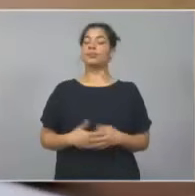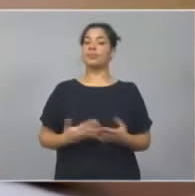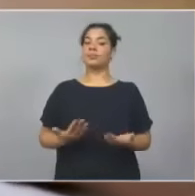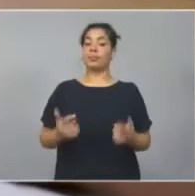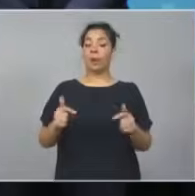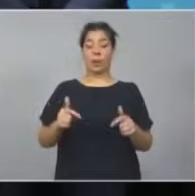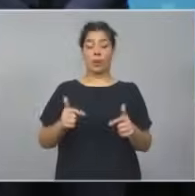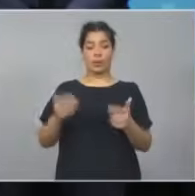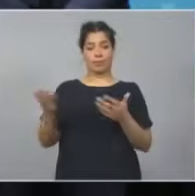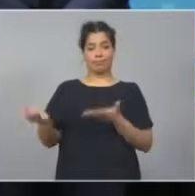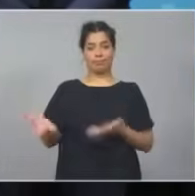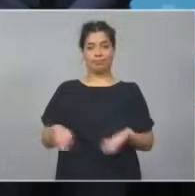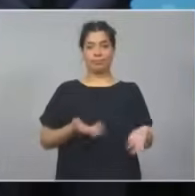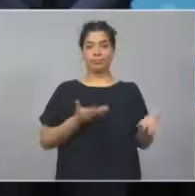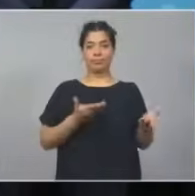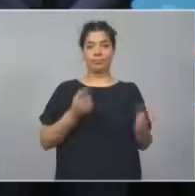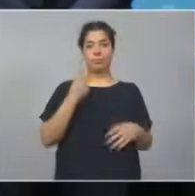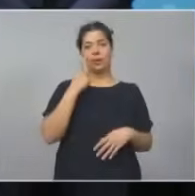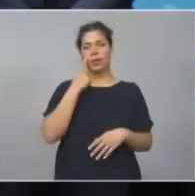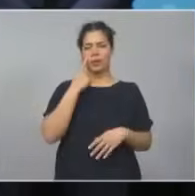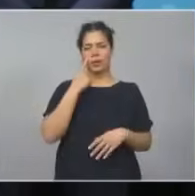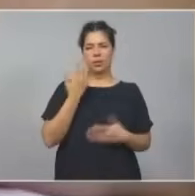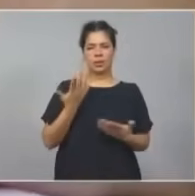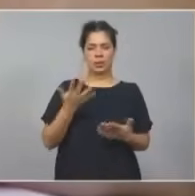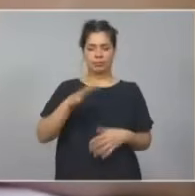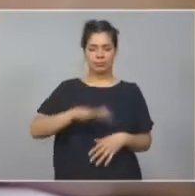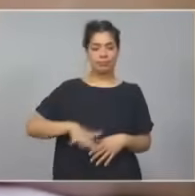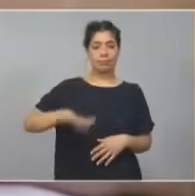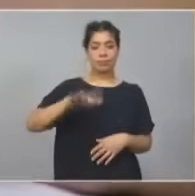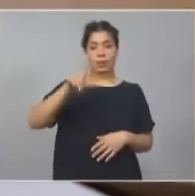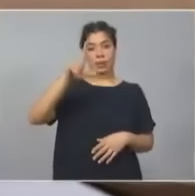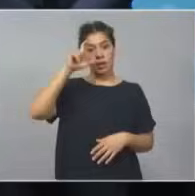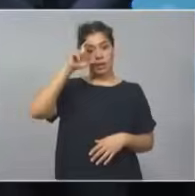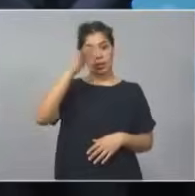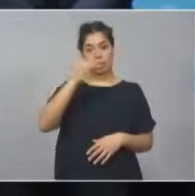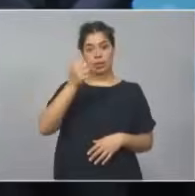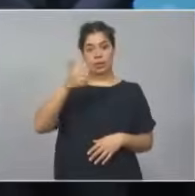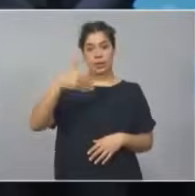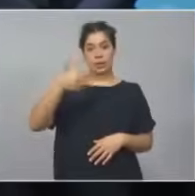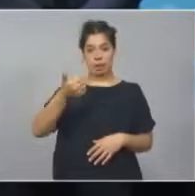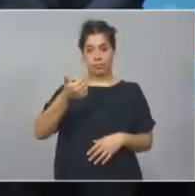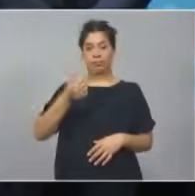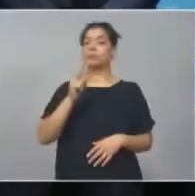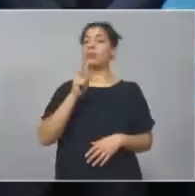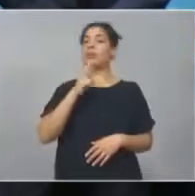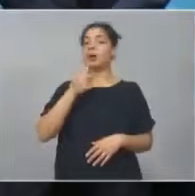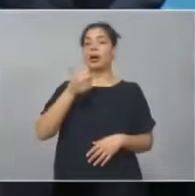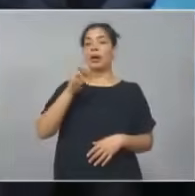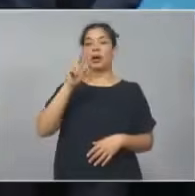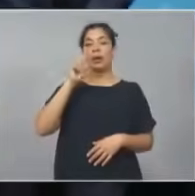Invitamos ahora al intendente de Lezama, Arnaldo Arispe.